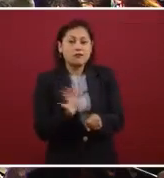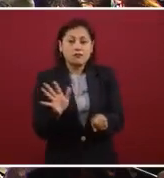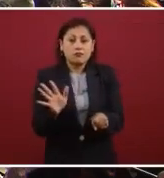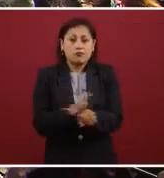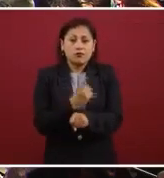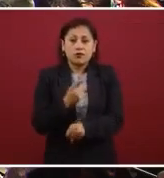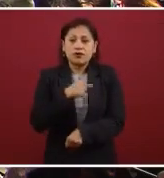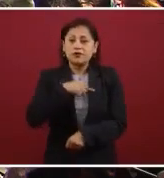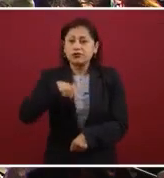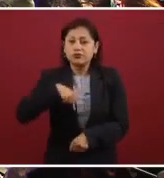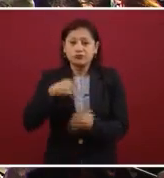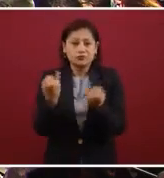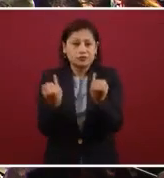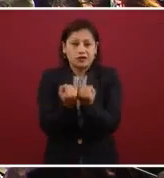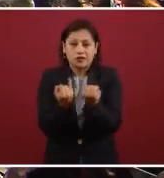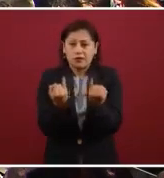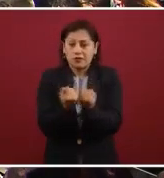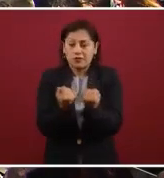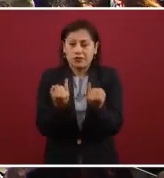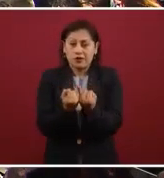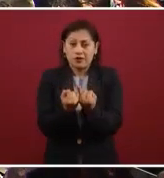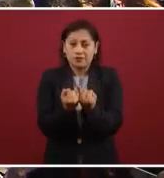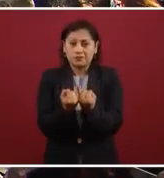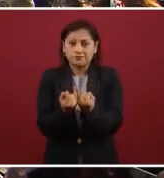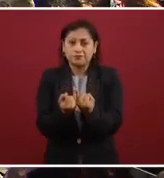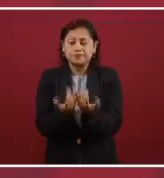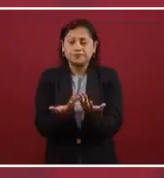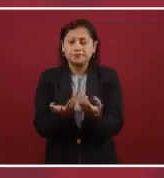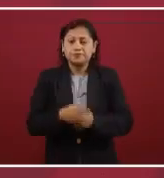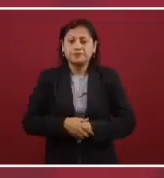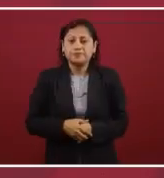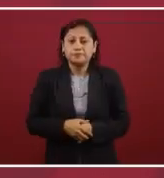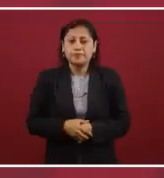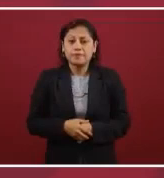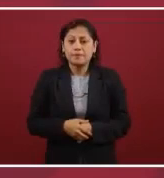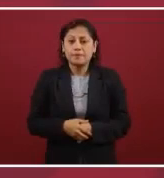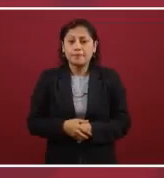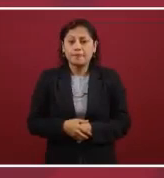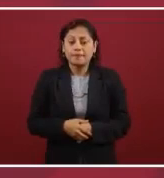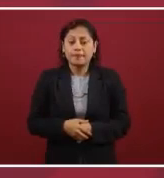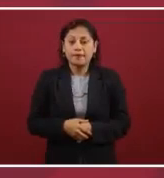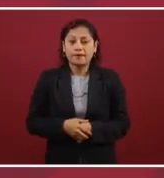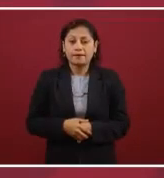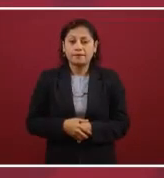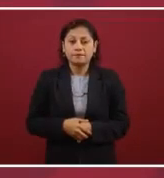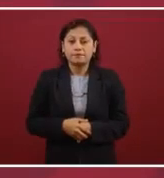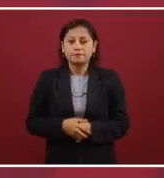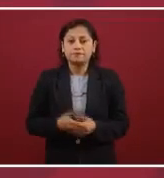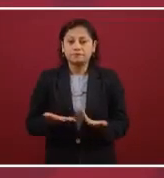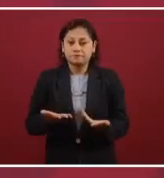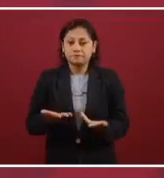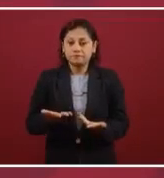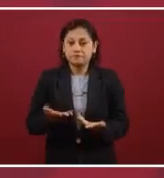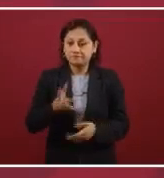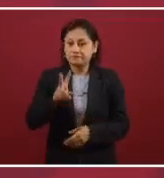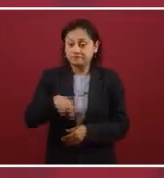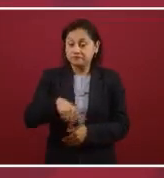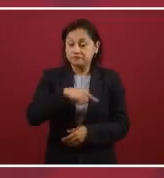y esa decisión la tomaron después de que nosotros